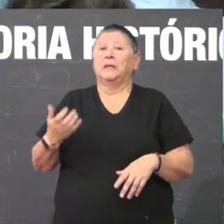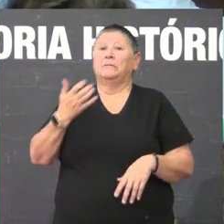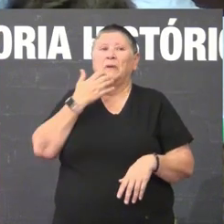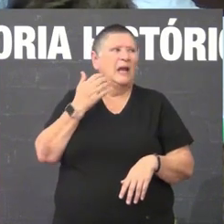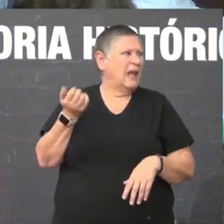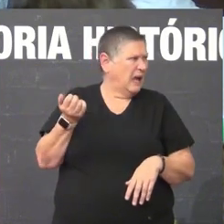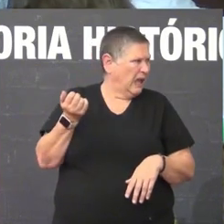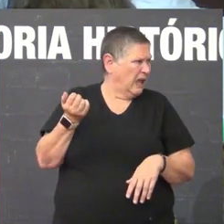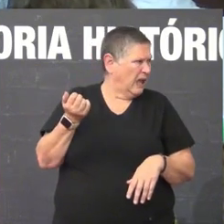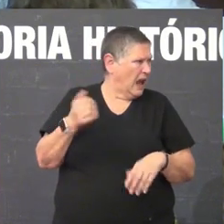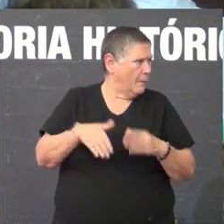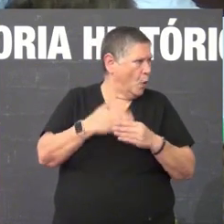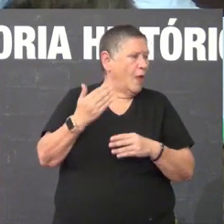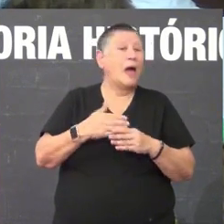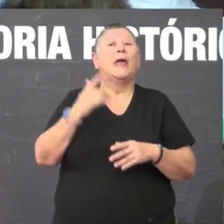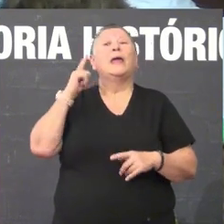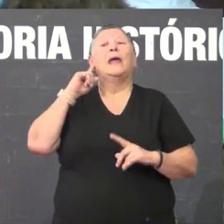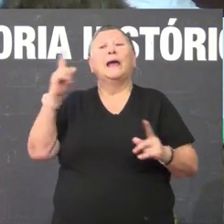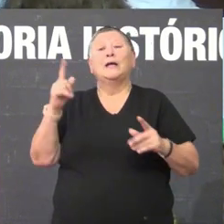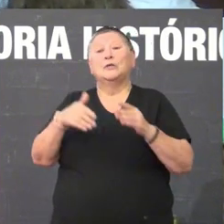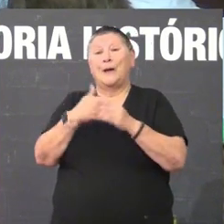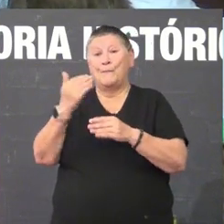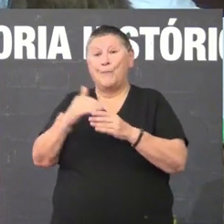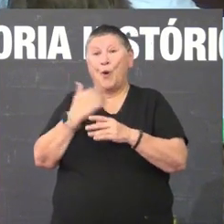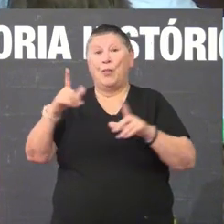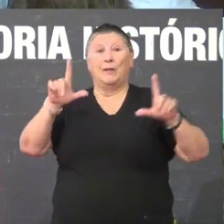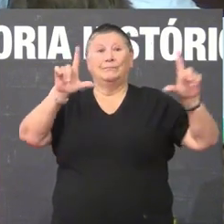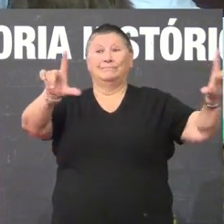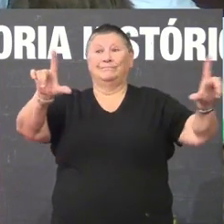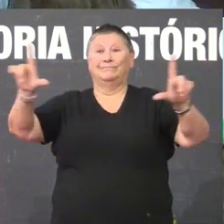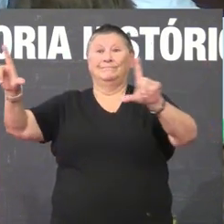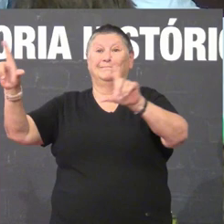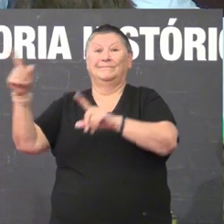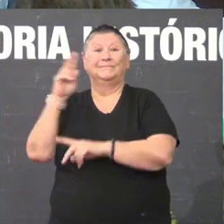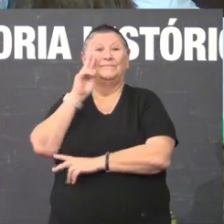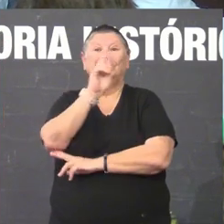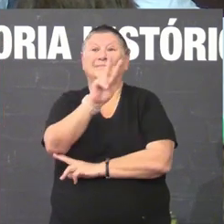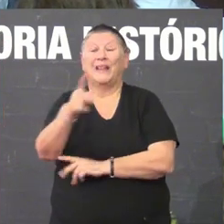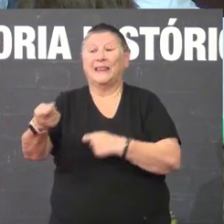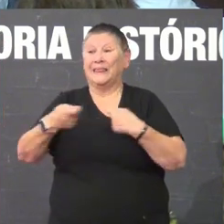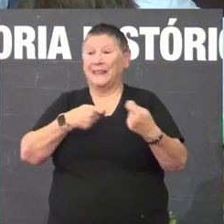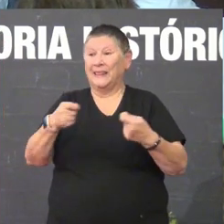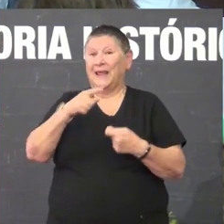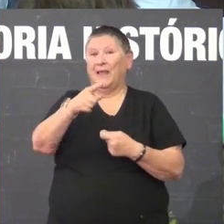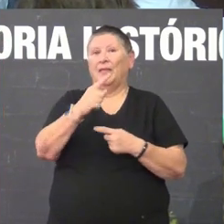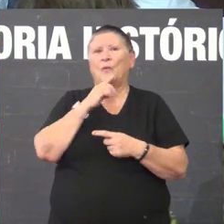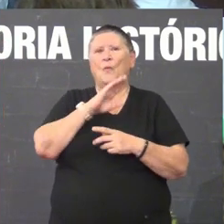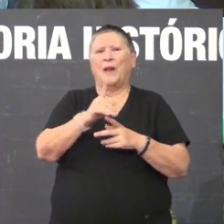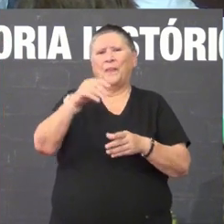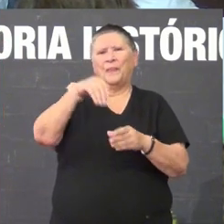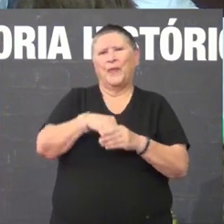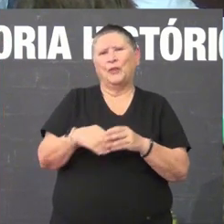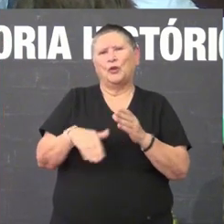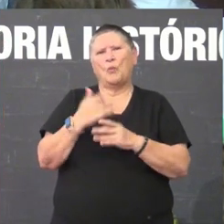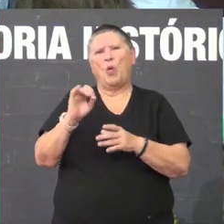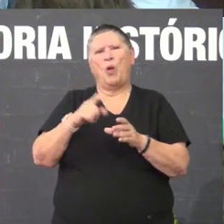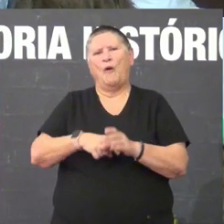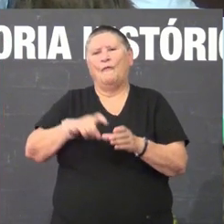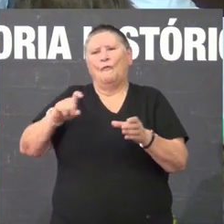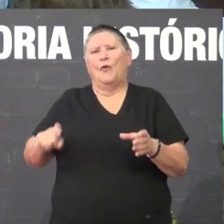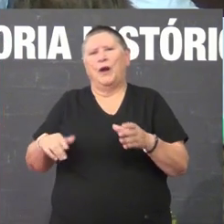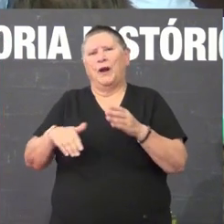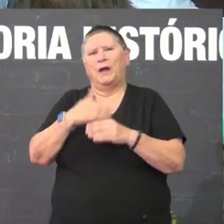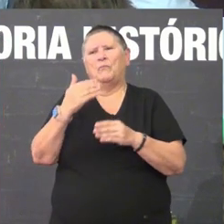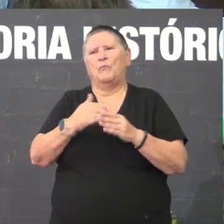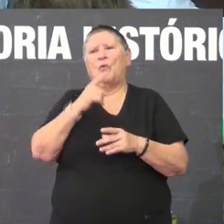moda los grandes escaparates las vidrieras de las tiendas determinan lo que está dentro de la modelo que está fuera en el caso de la